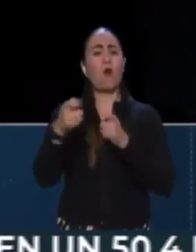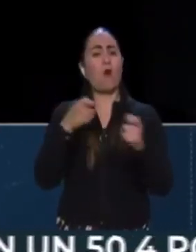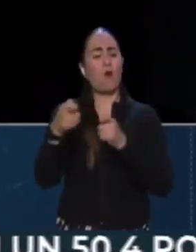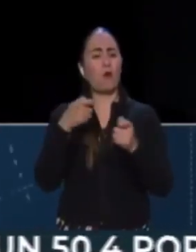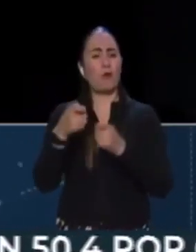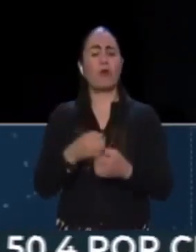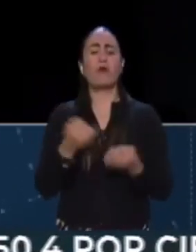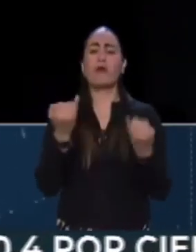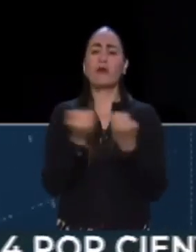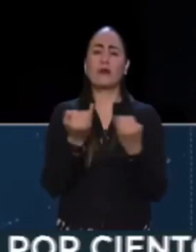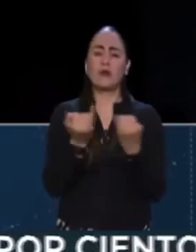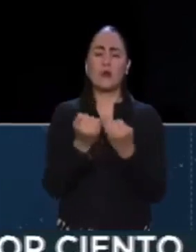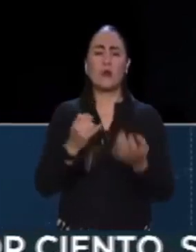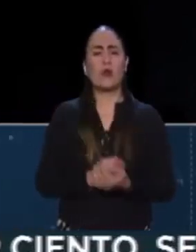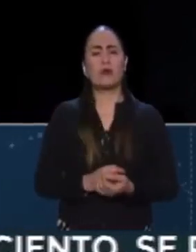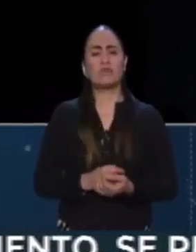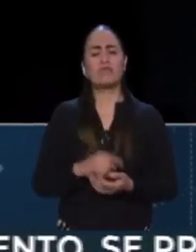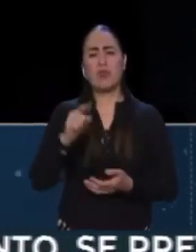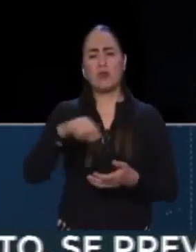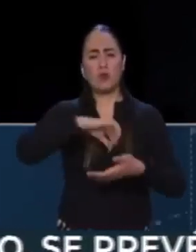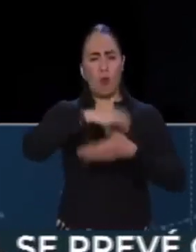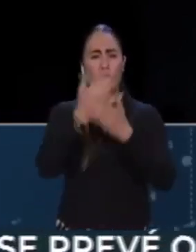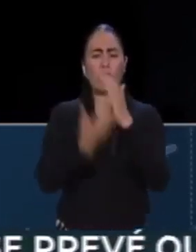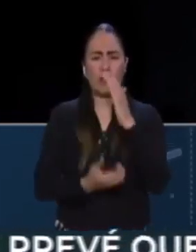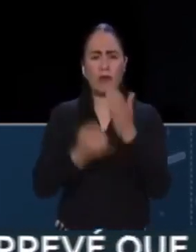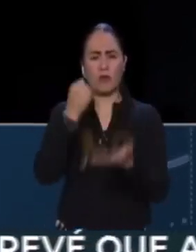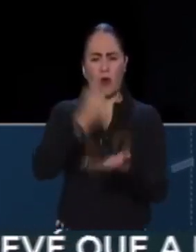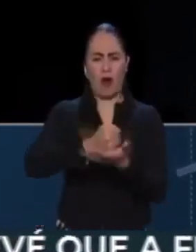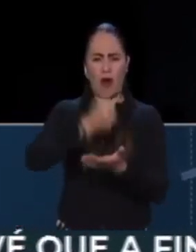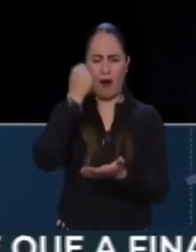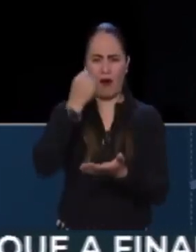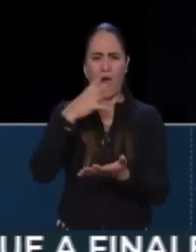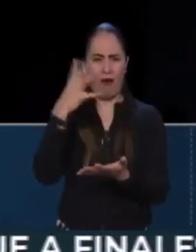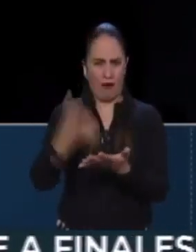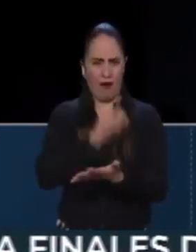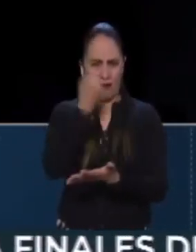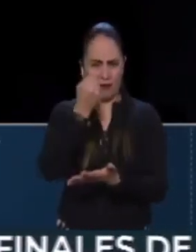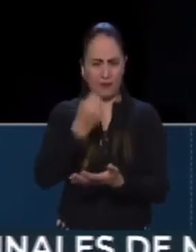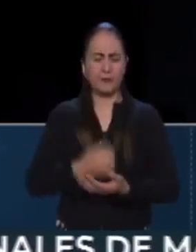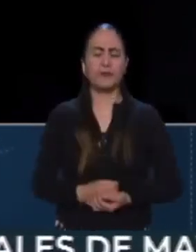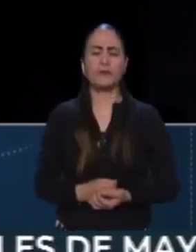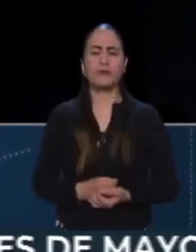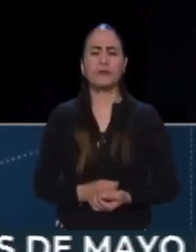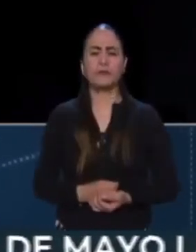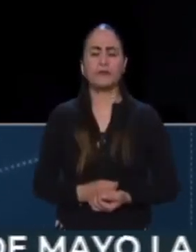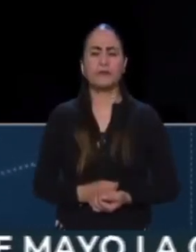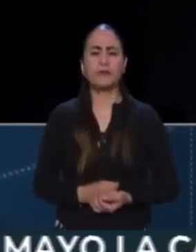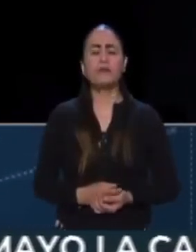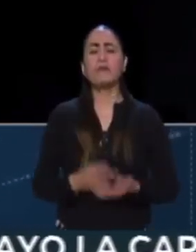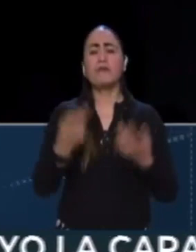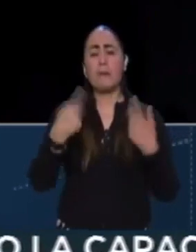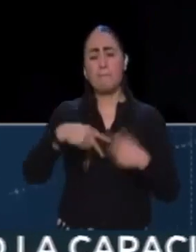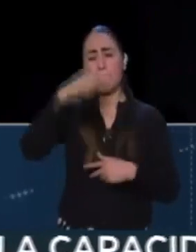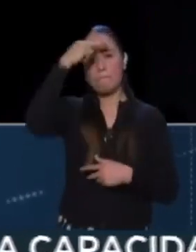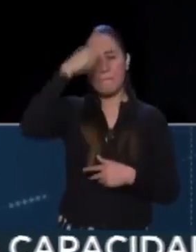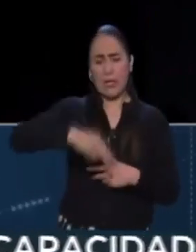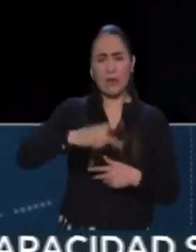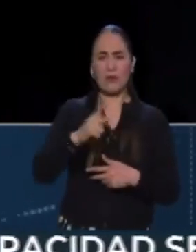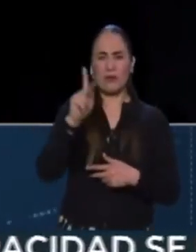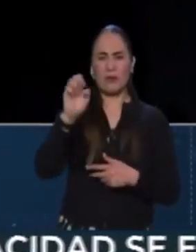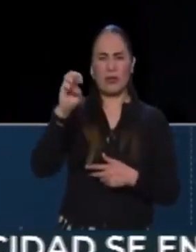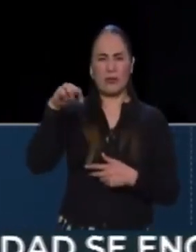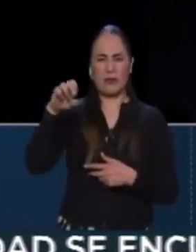asignaciones presupuestales que habían ganado con los contratos colectivos y que Petróleos Mexicanos, la empresa, lo entregaba